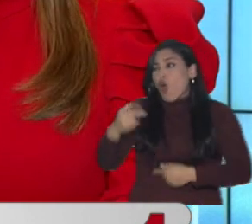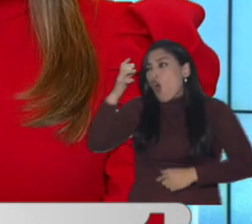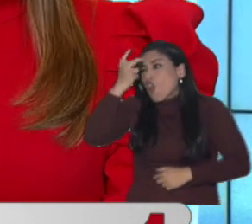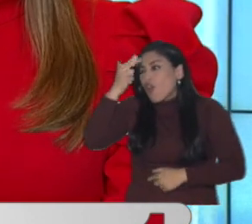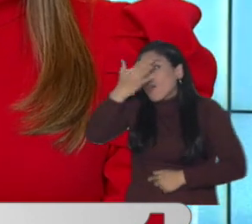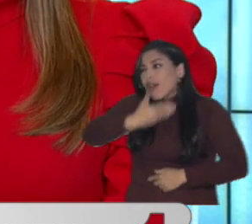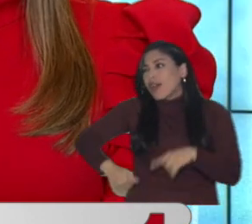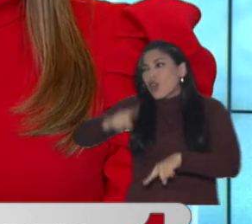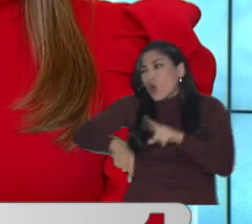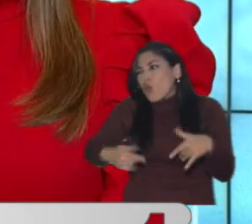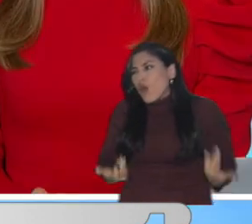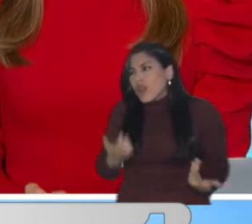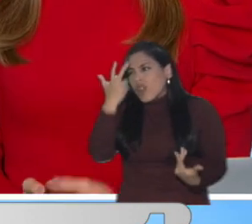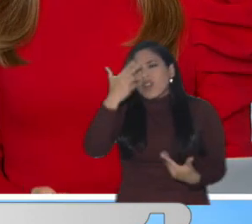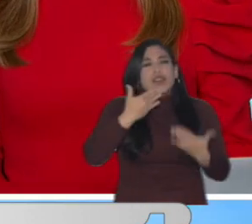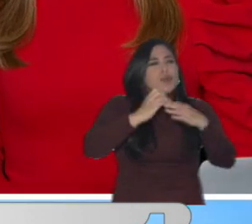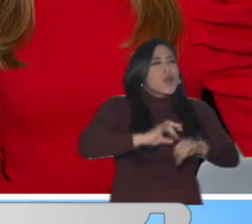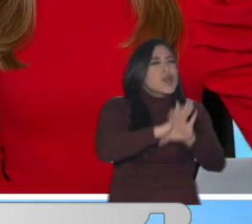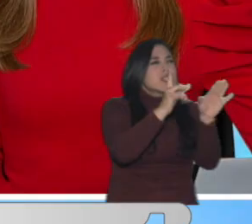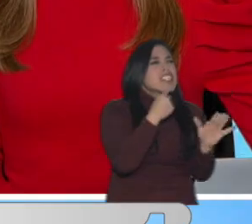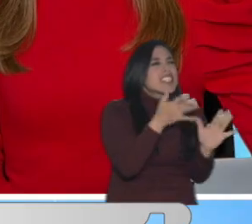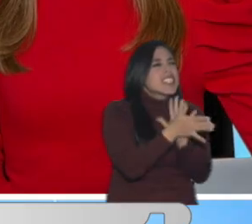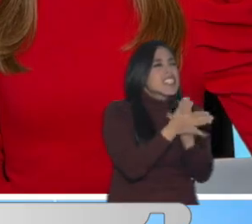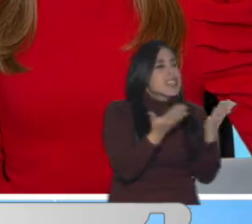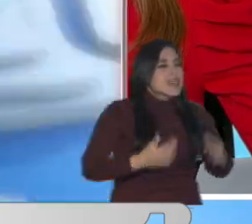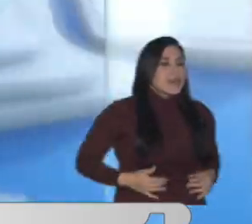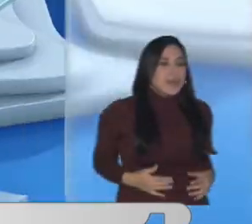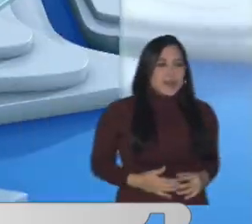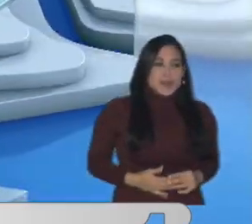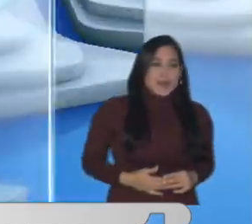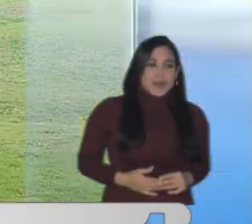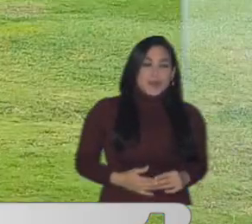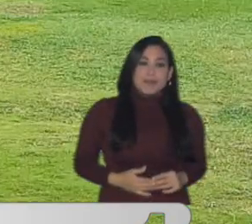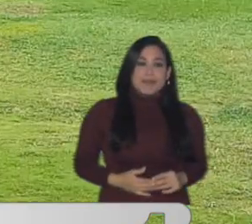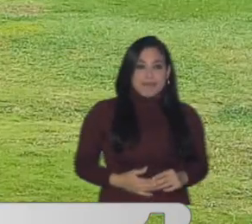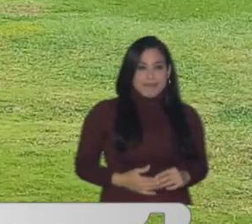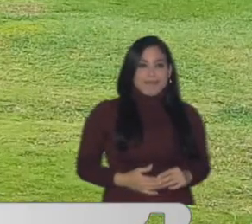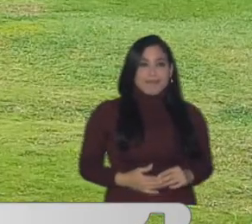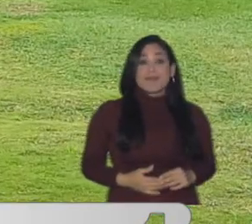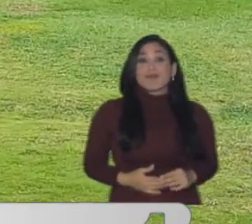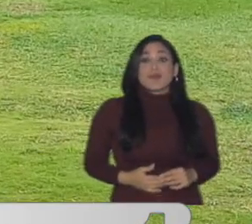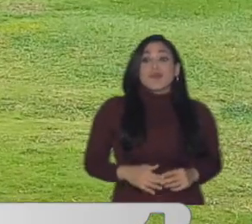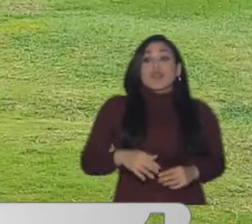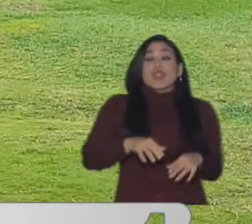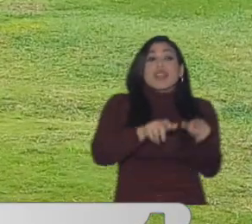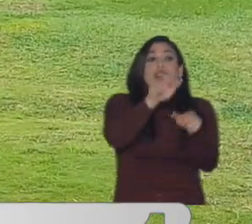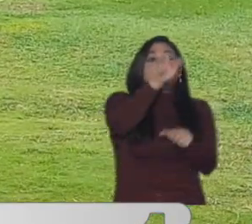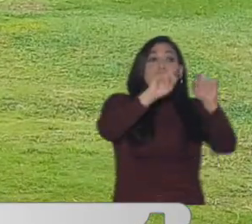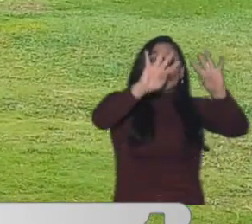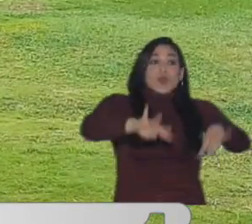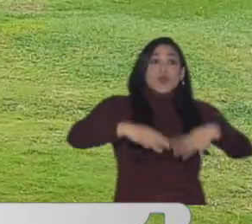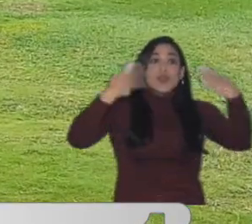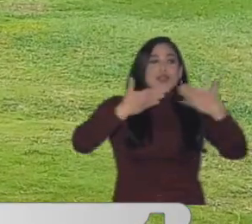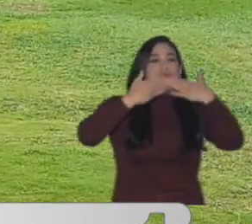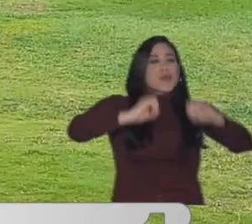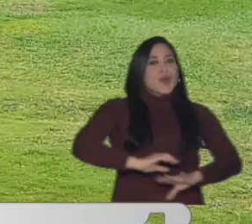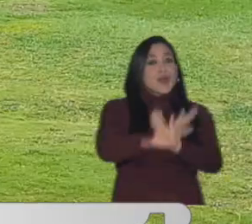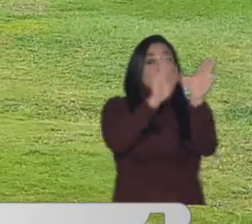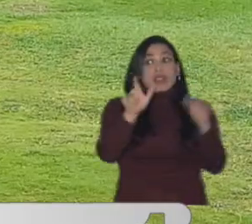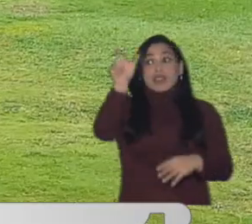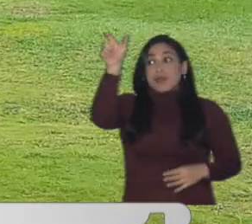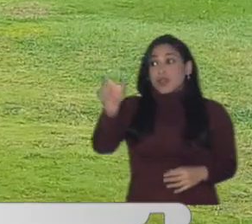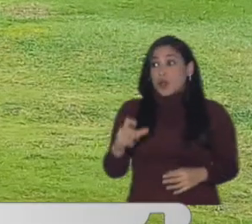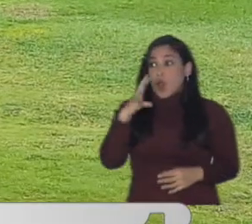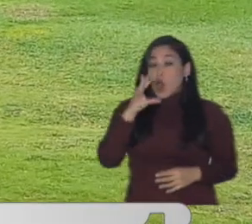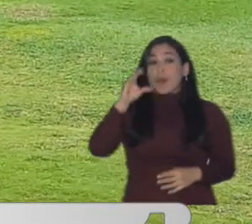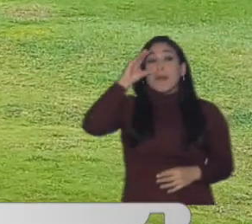candidato. Tatiana, muy buenos días. ¿Qué más dijo el candidato? Luisa, televidentes, son muy buenos días. El